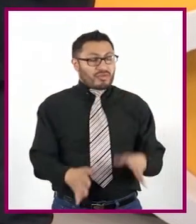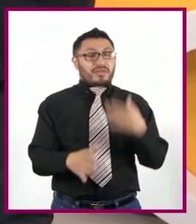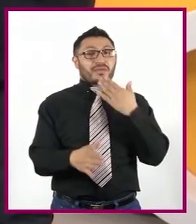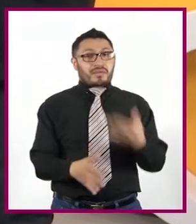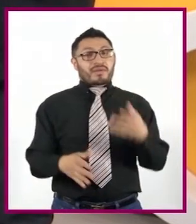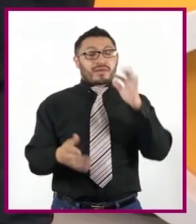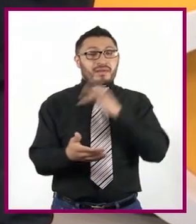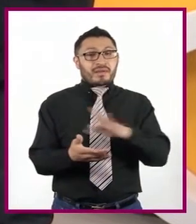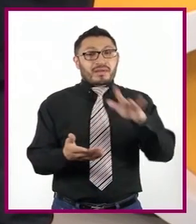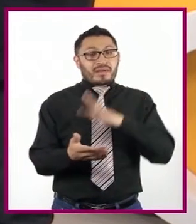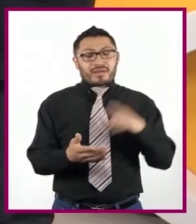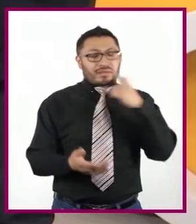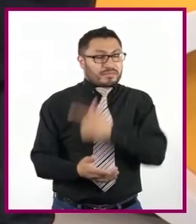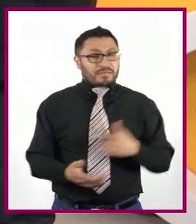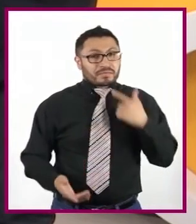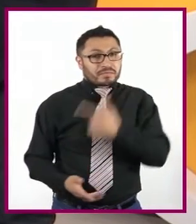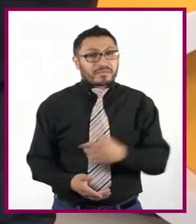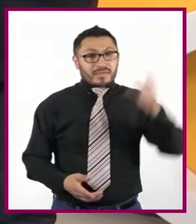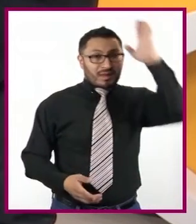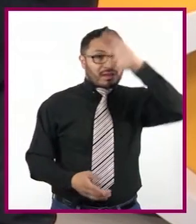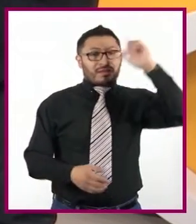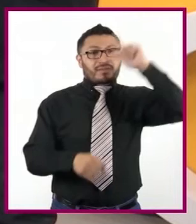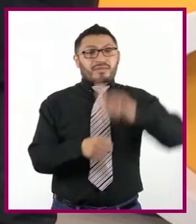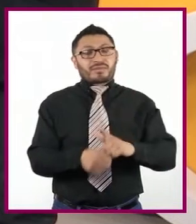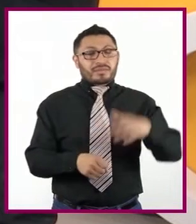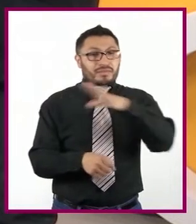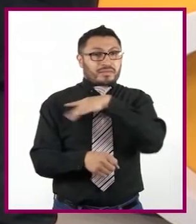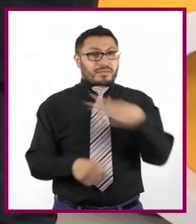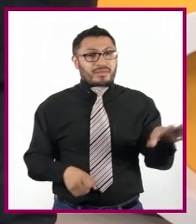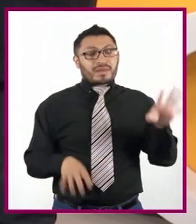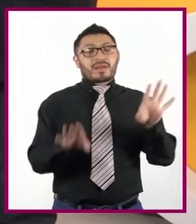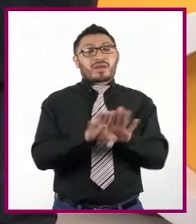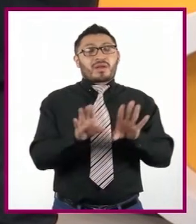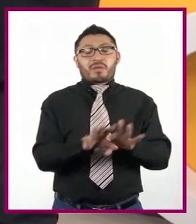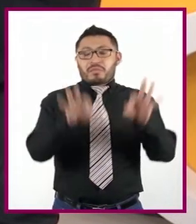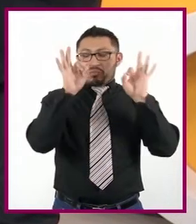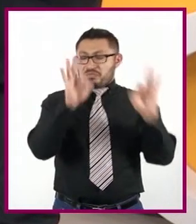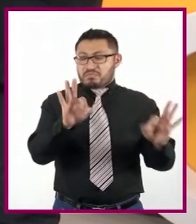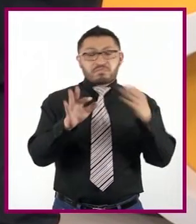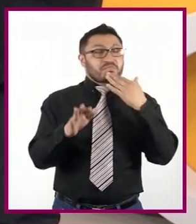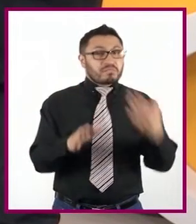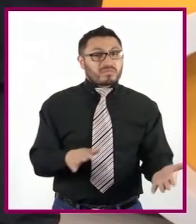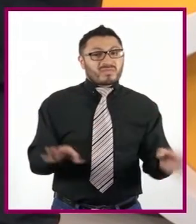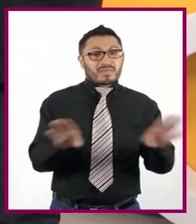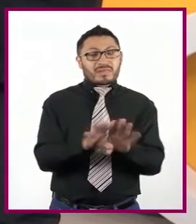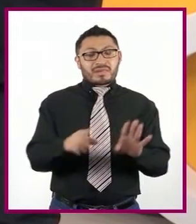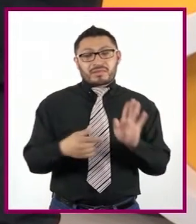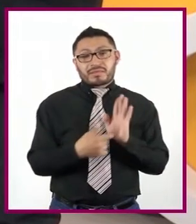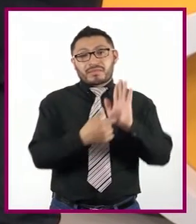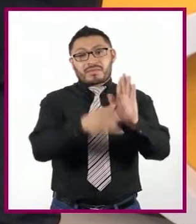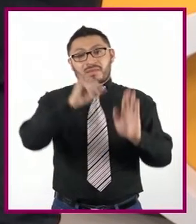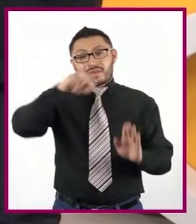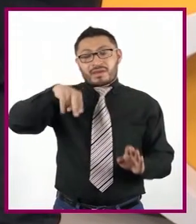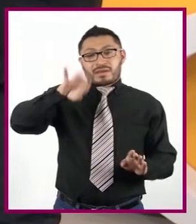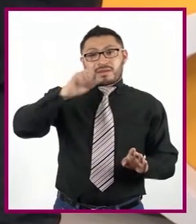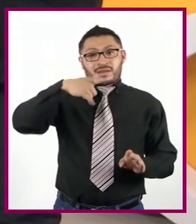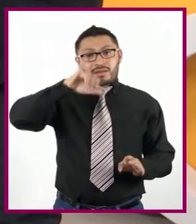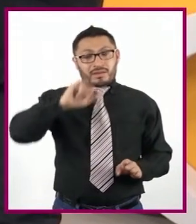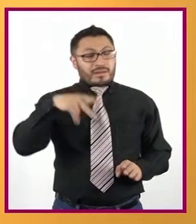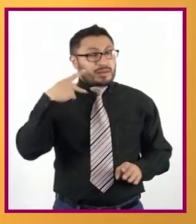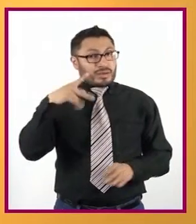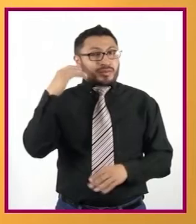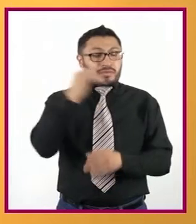que leer por entretenimiento y cultura general es una excelente afición, como lo constata el INEGI en sus